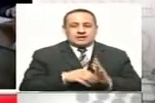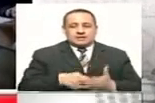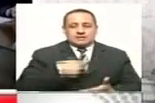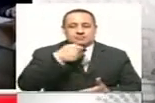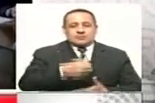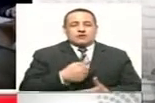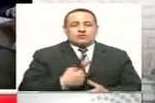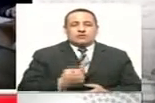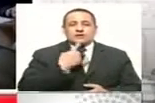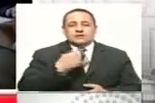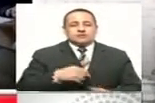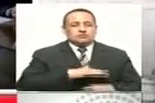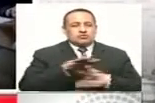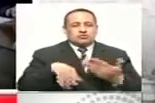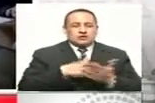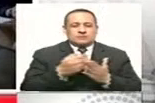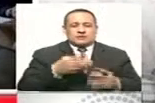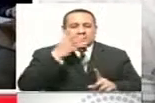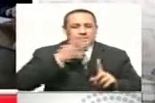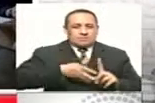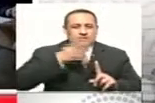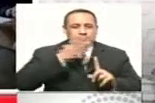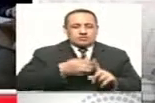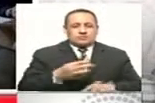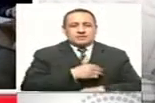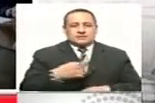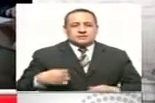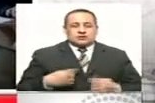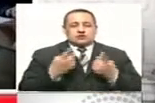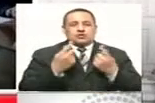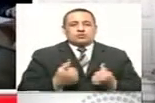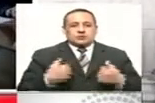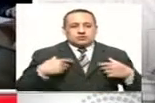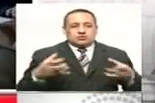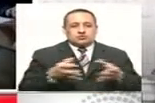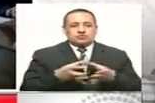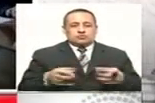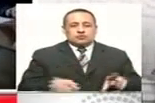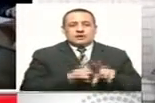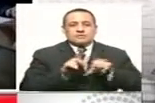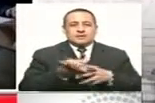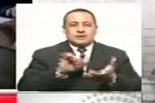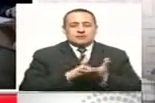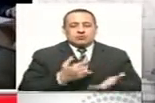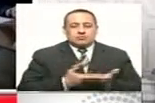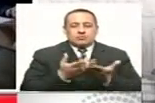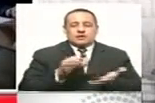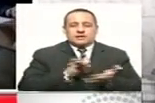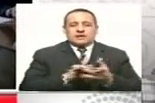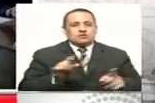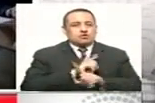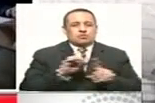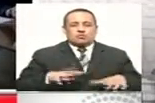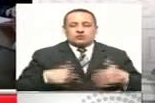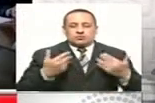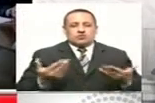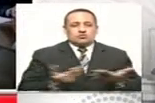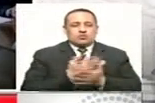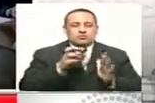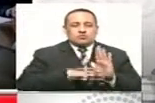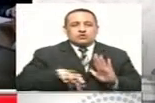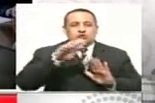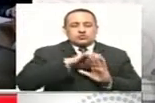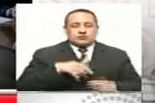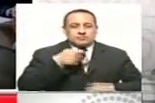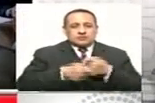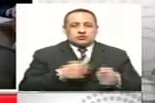asignación es totalmente la evaluación del Ministerio de Economía. Nosotros, como pliego, hemos advertido que no vamos a poder iniciar nuevos proyectos de inversión